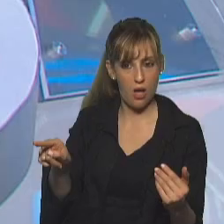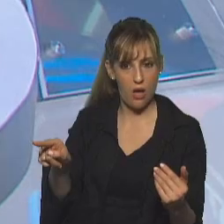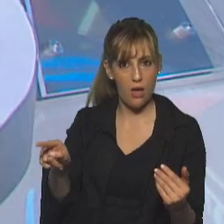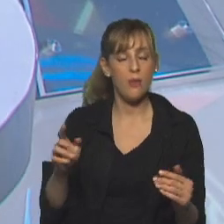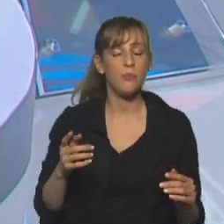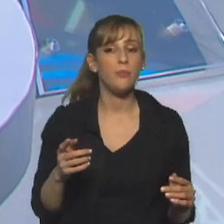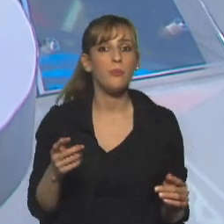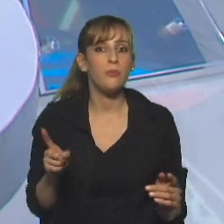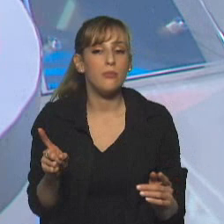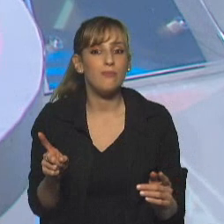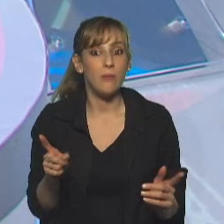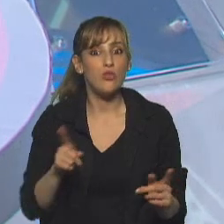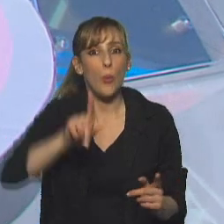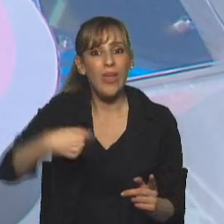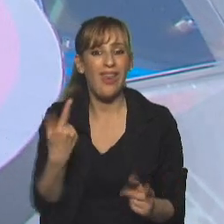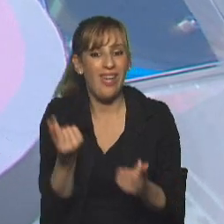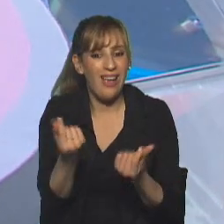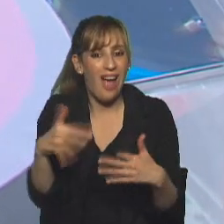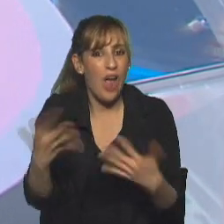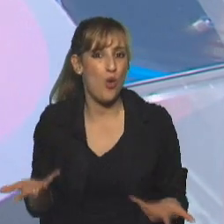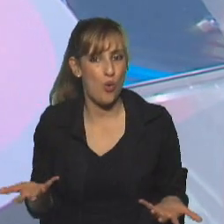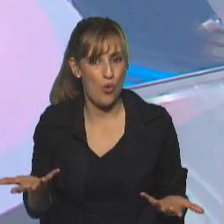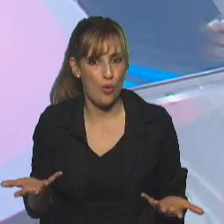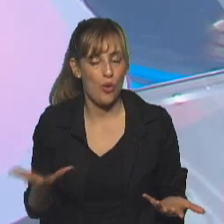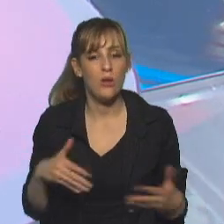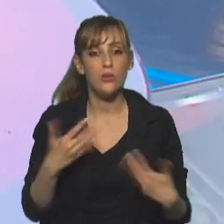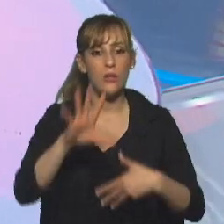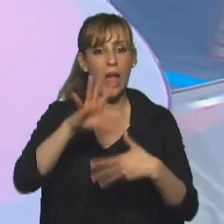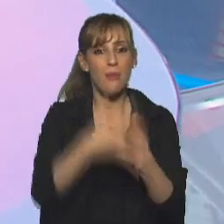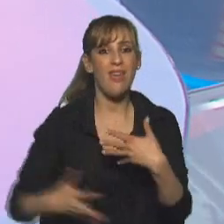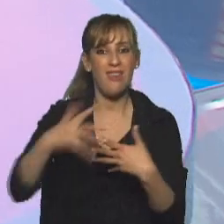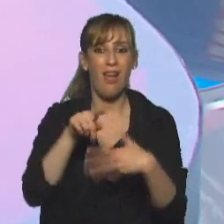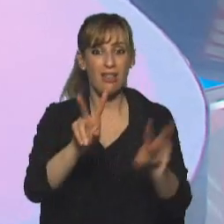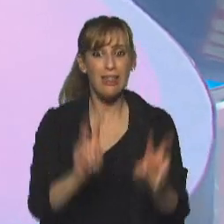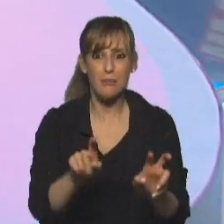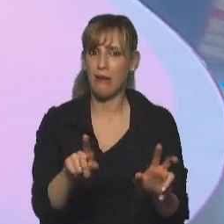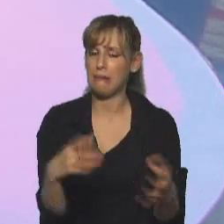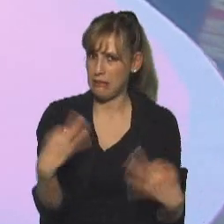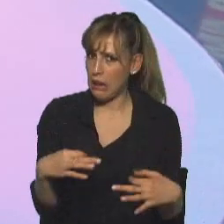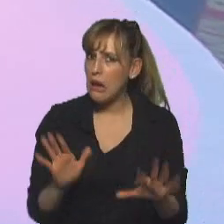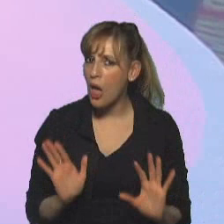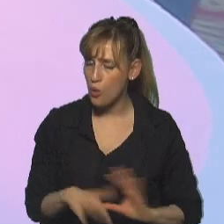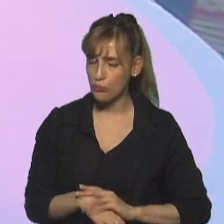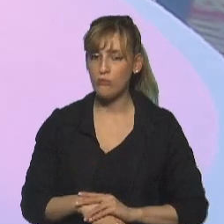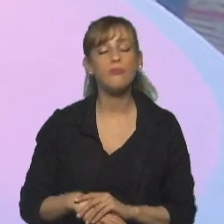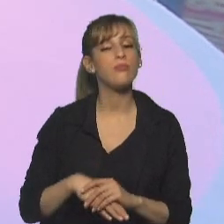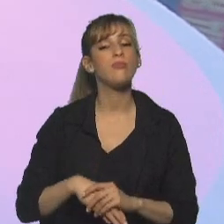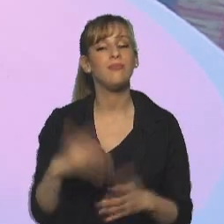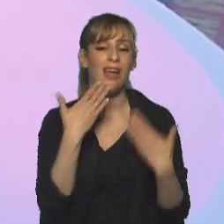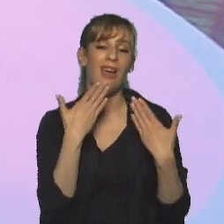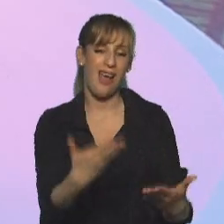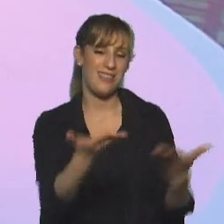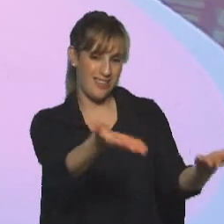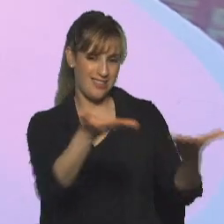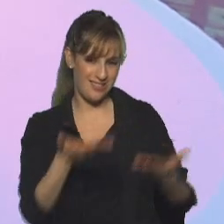encarece significativamente y eso para los países de América Latina es tremendamente delicado. Alcalde, bueno, primero muchas gracias por venir. Gracias.